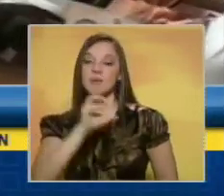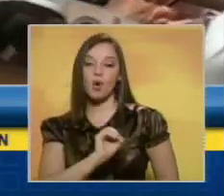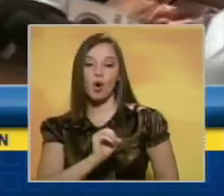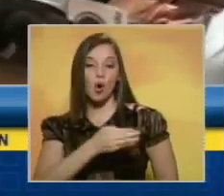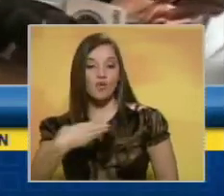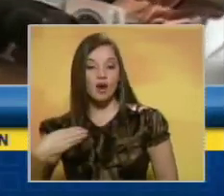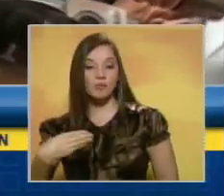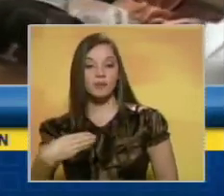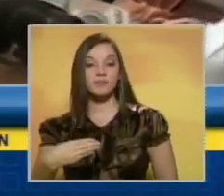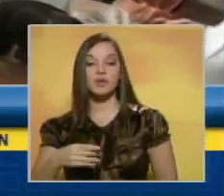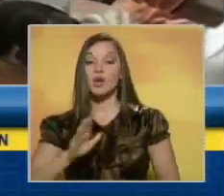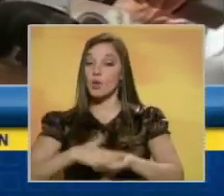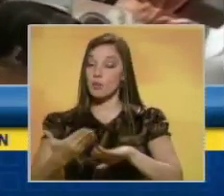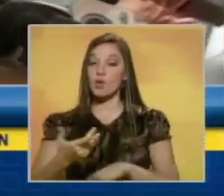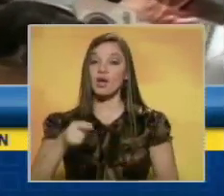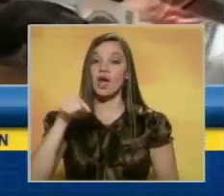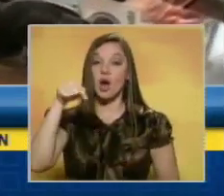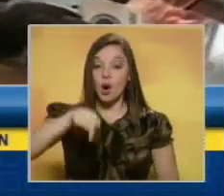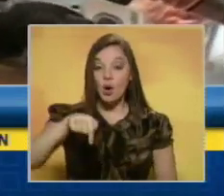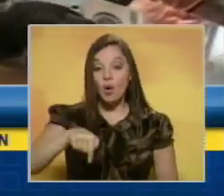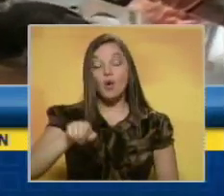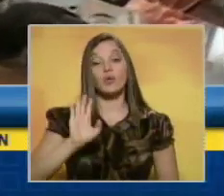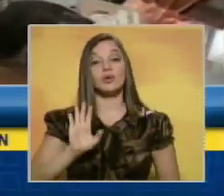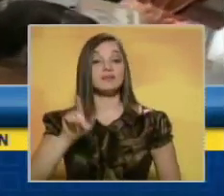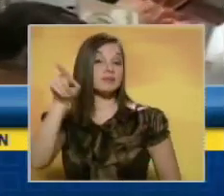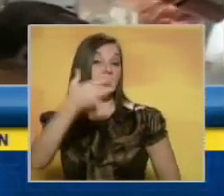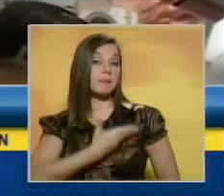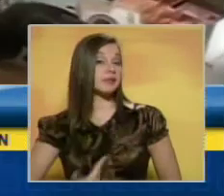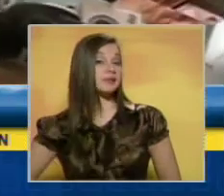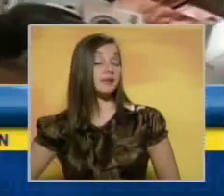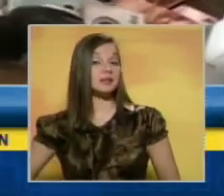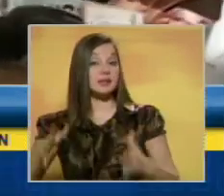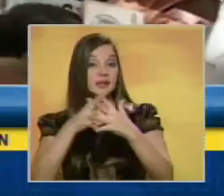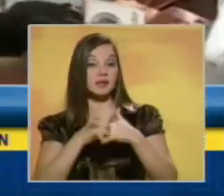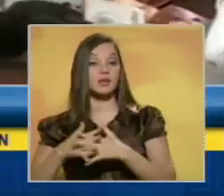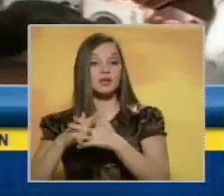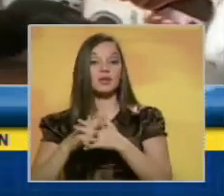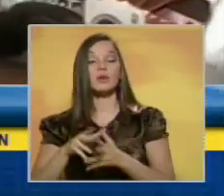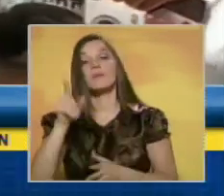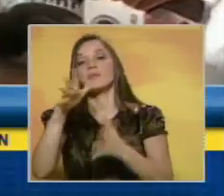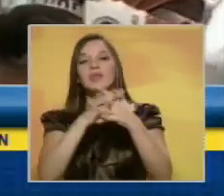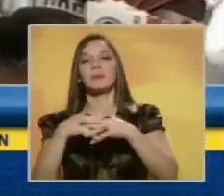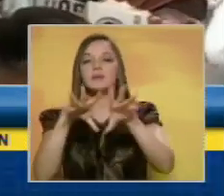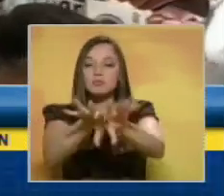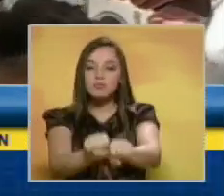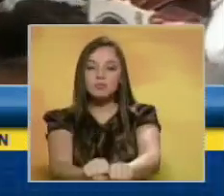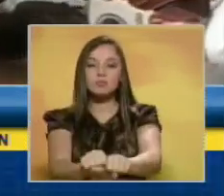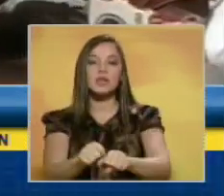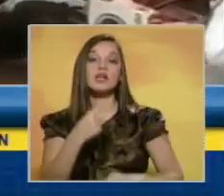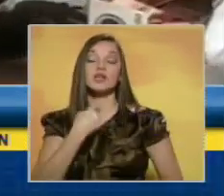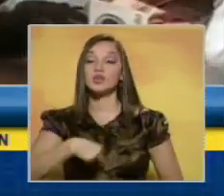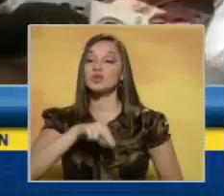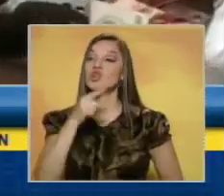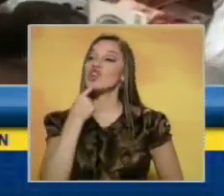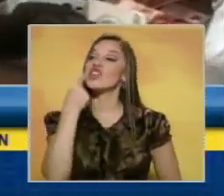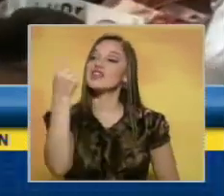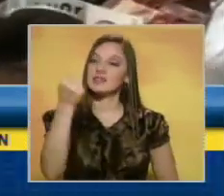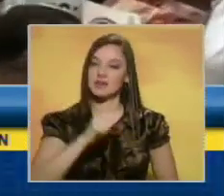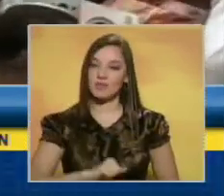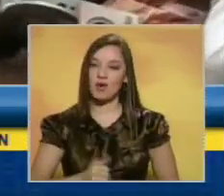porque hoy es el presidente de turno de los Estados Unidos, del Imperio de Norteamérica, le decimos,